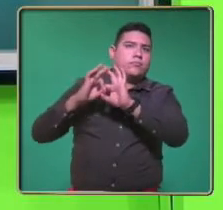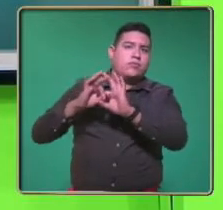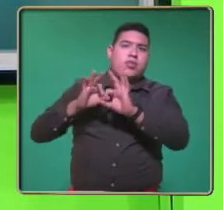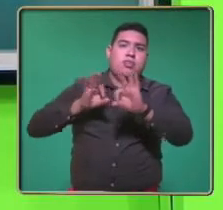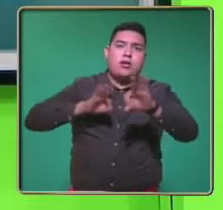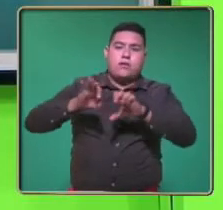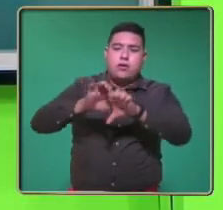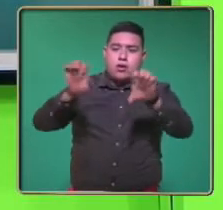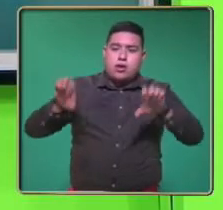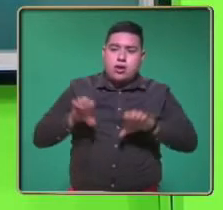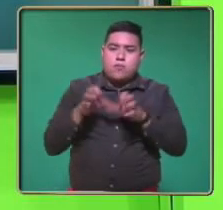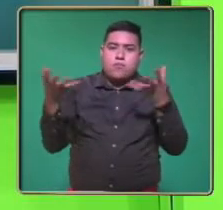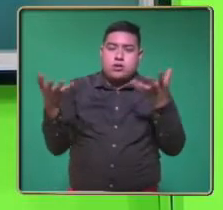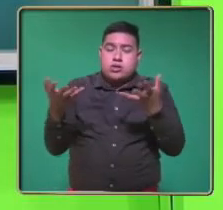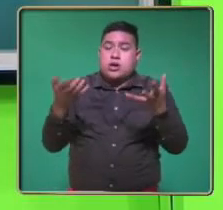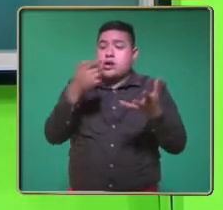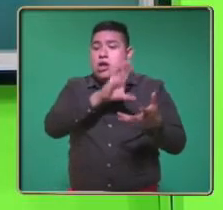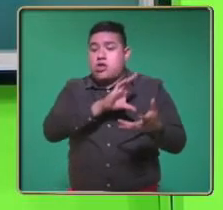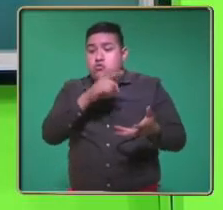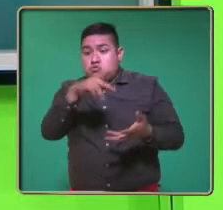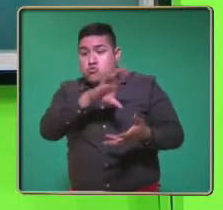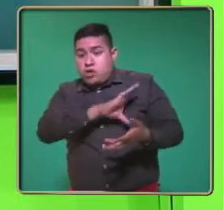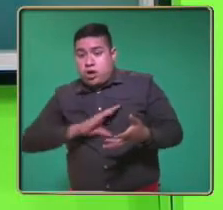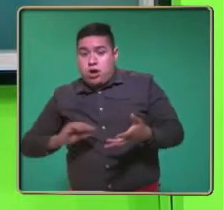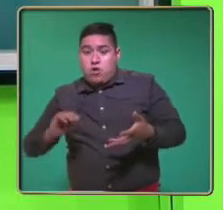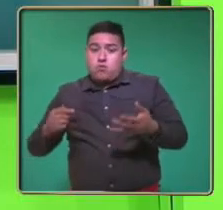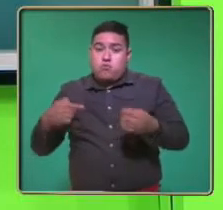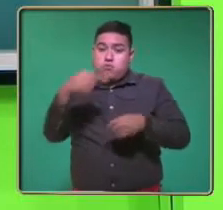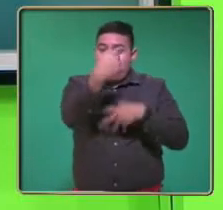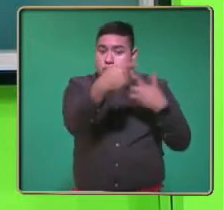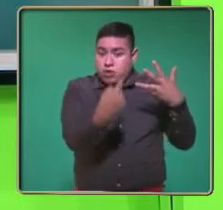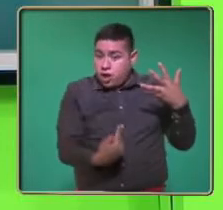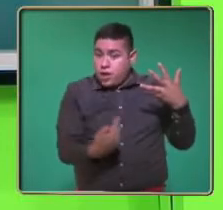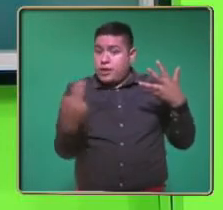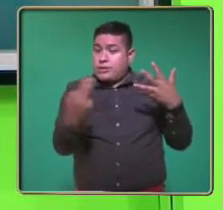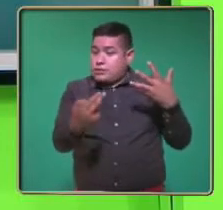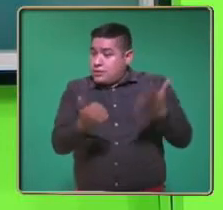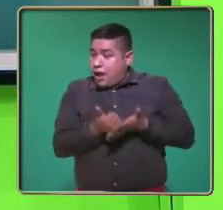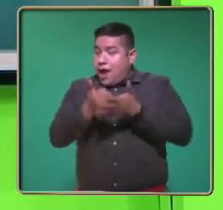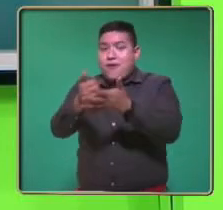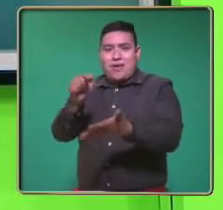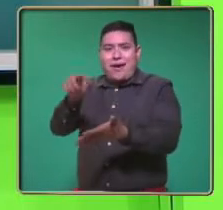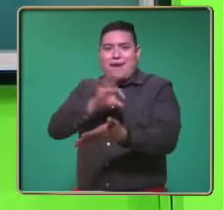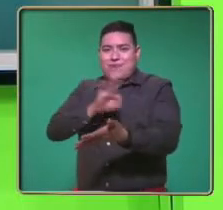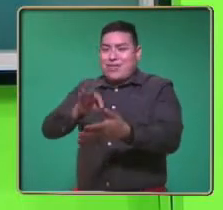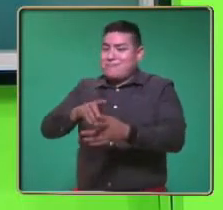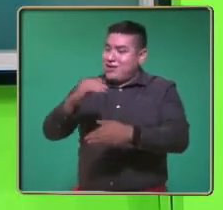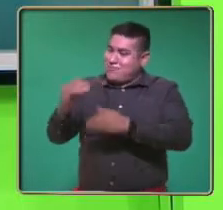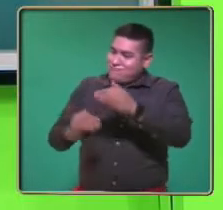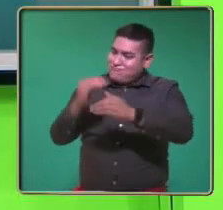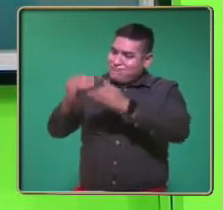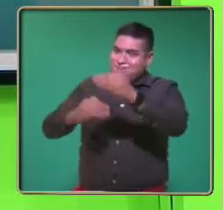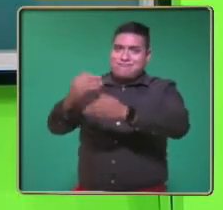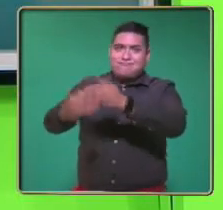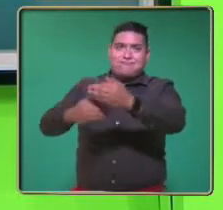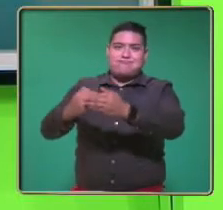equipo va a ayudar a que nuestros hijos tengan todos estos recursos que son necesarios para que ellos vayan